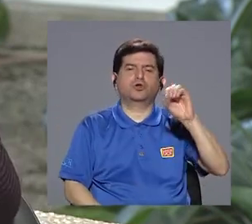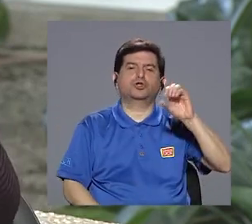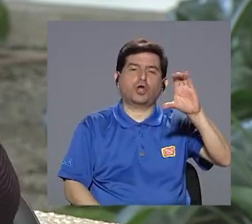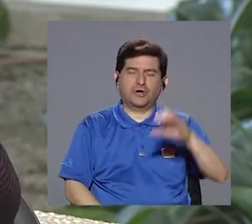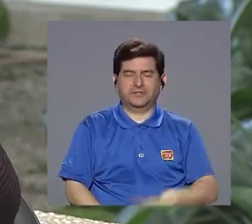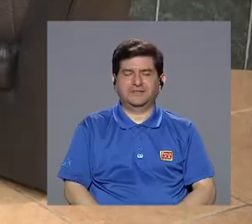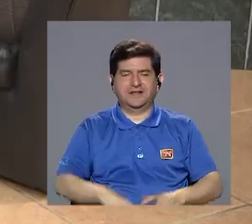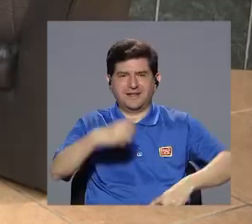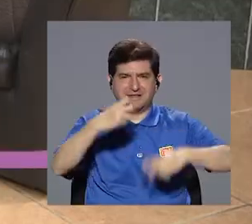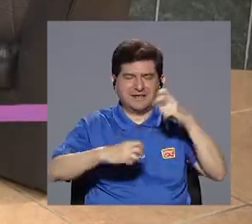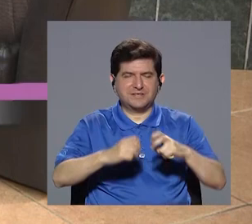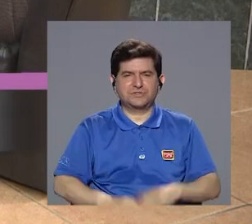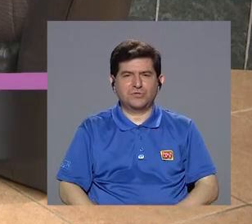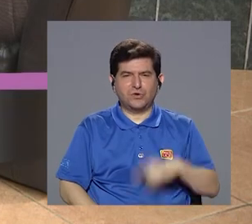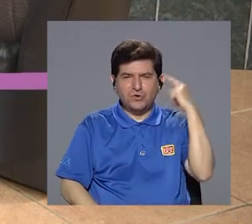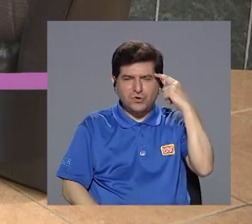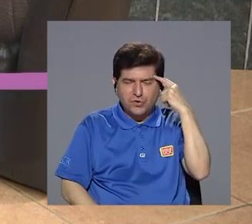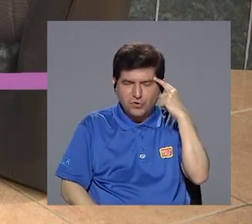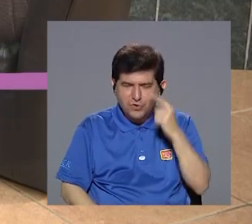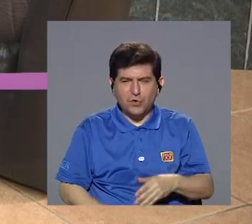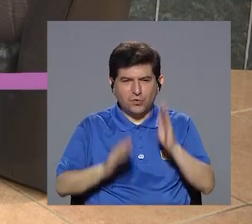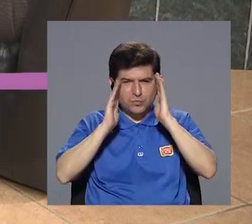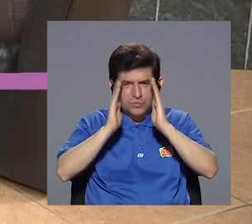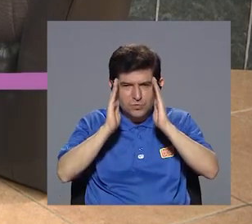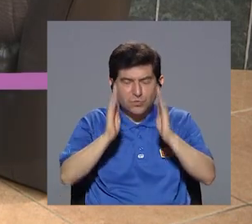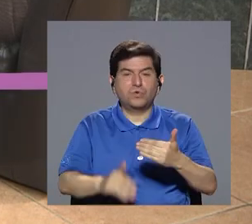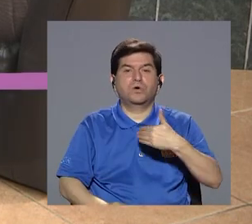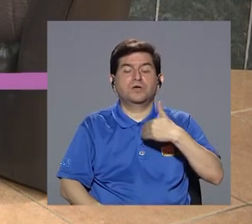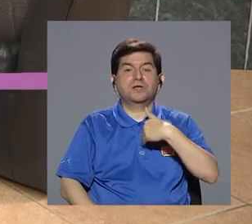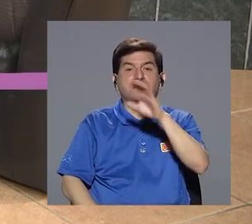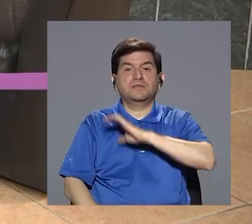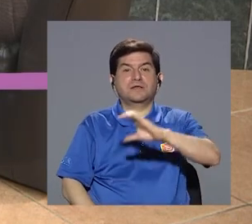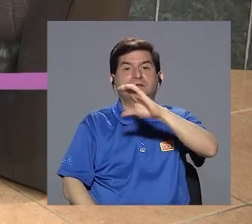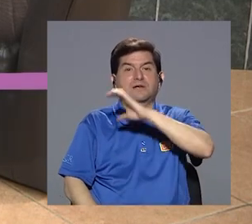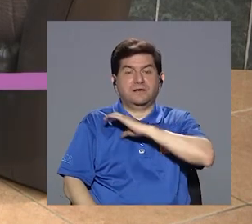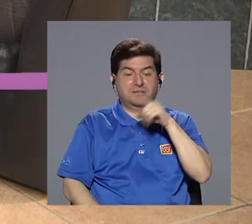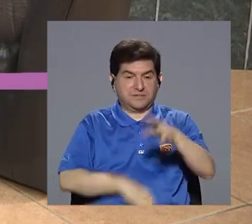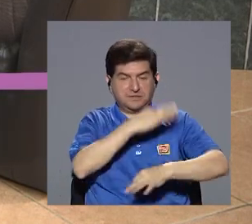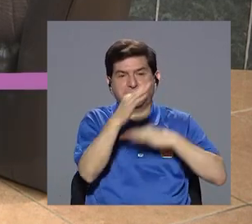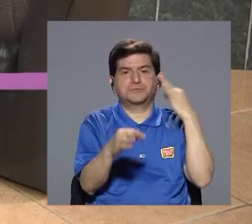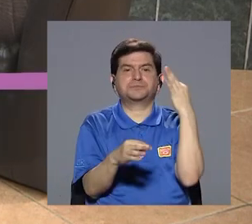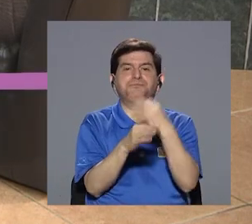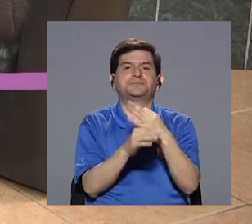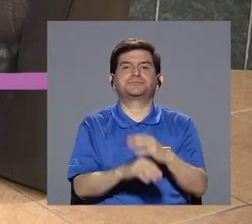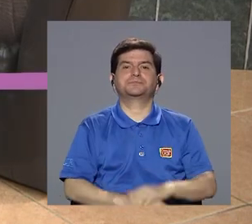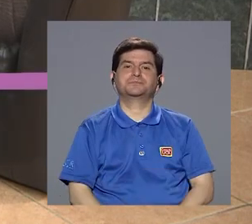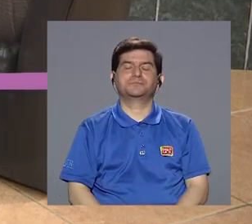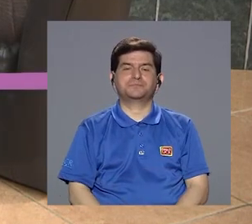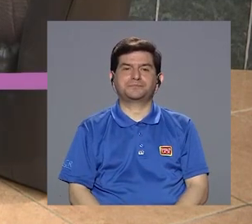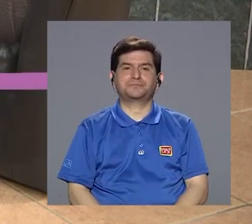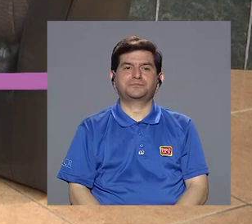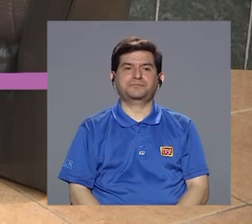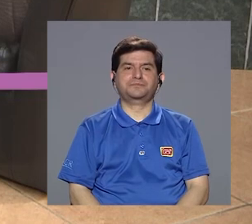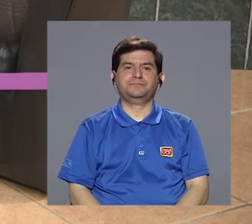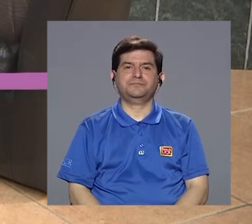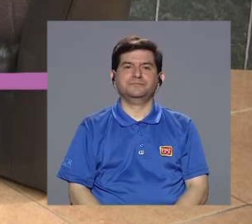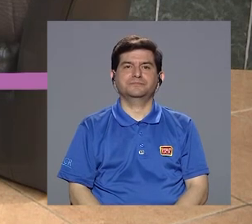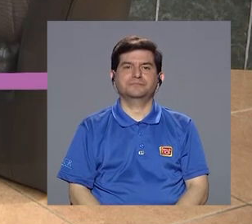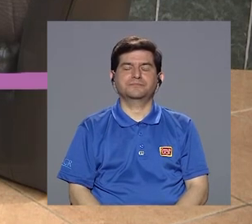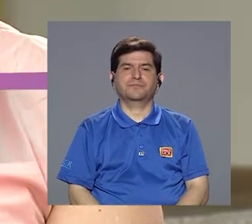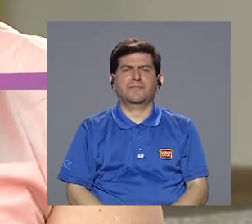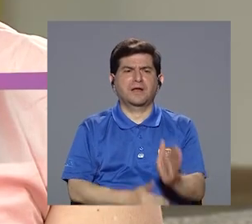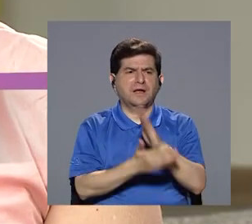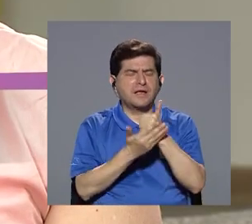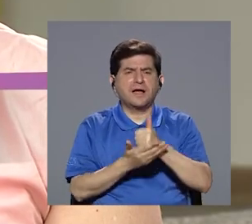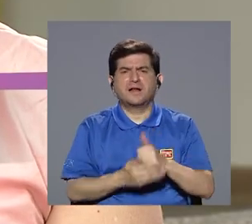obsesivo compulsivo. Más bien a veces se considera que pueden tener ciertos rasgos obsesivos compulsivos. ¿Y cuáles serían